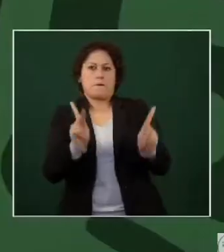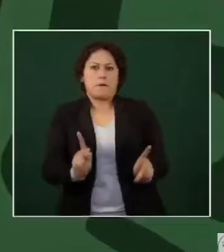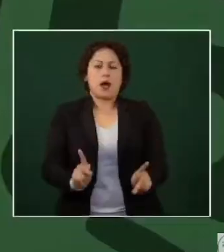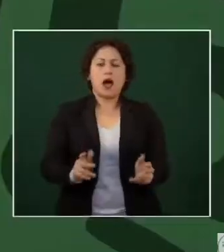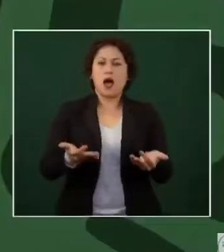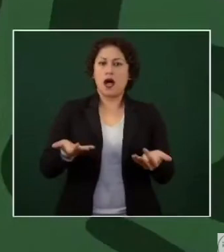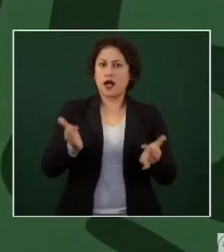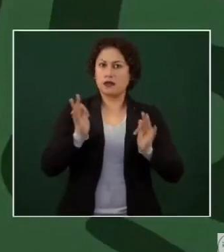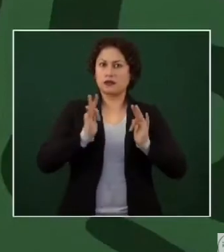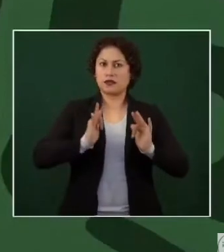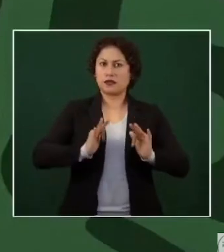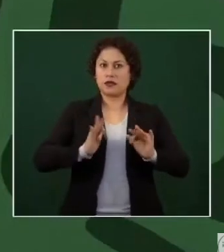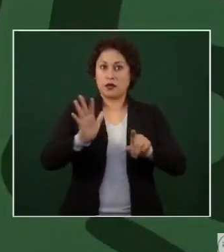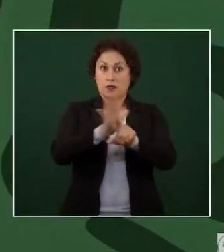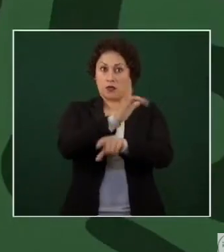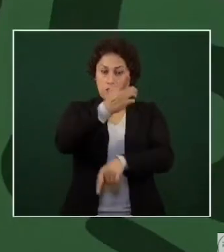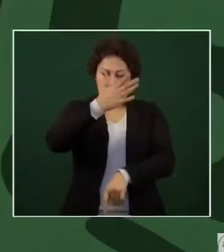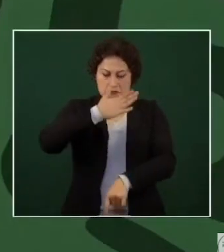Cuando uno tiene la razón